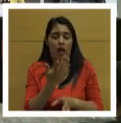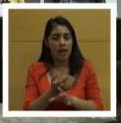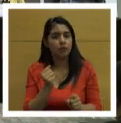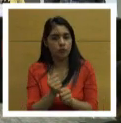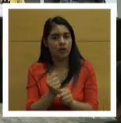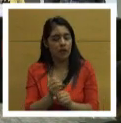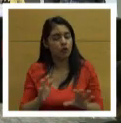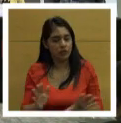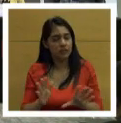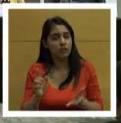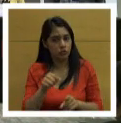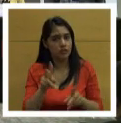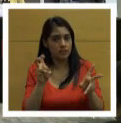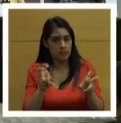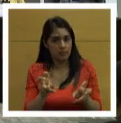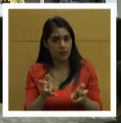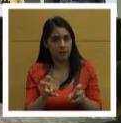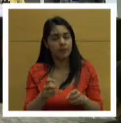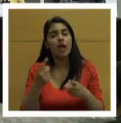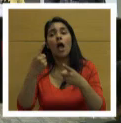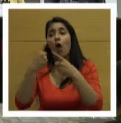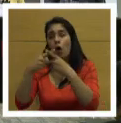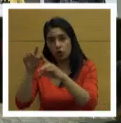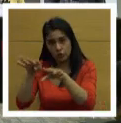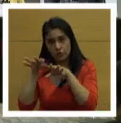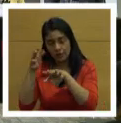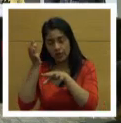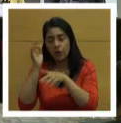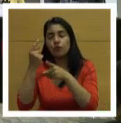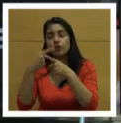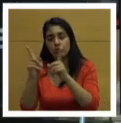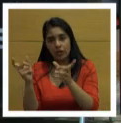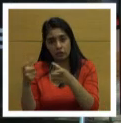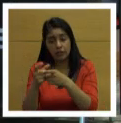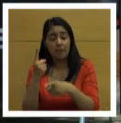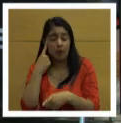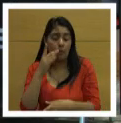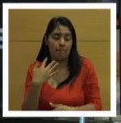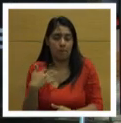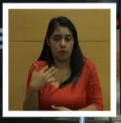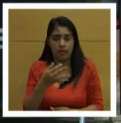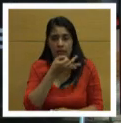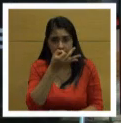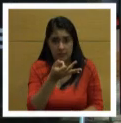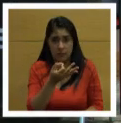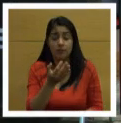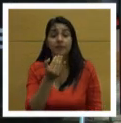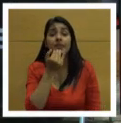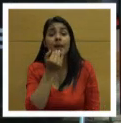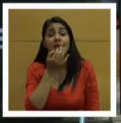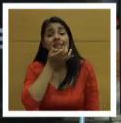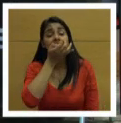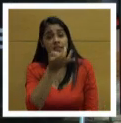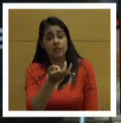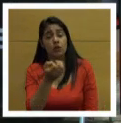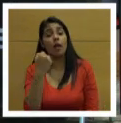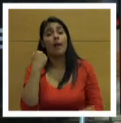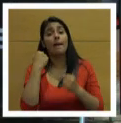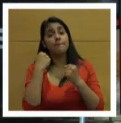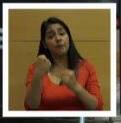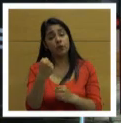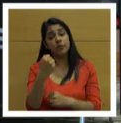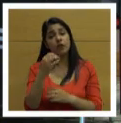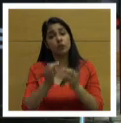en esa materia. Pertenece a otro seminario de otra corte, pero hay que hacerlo. Tenemos que decir también que el Poder Judicial